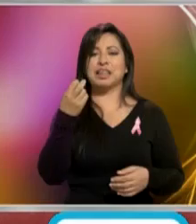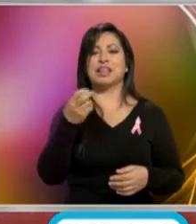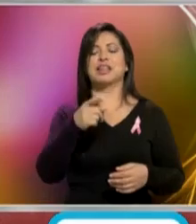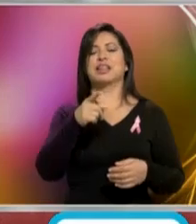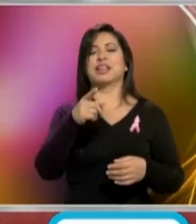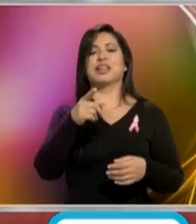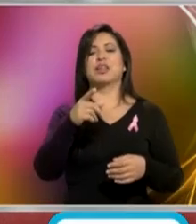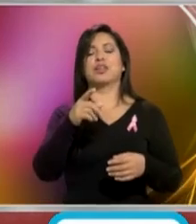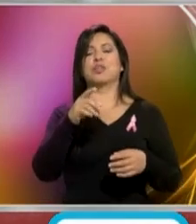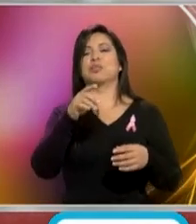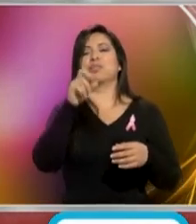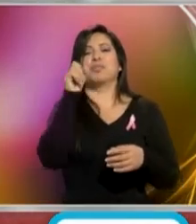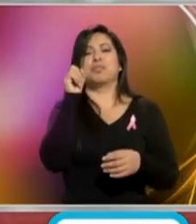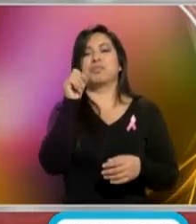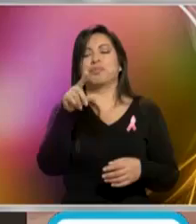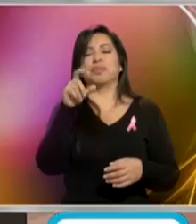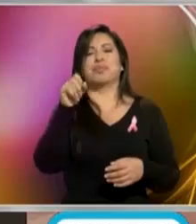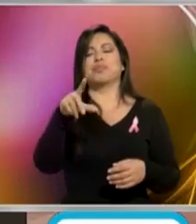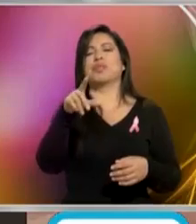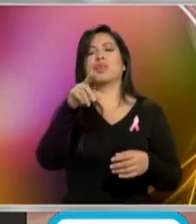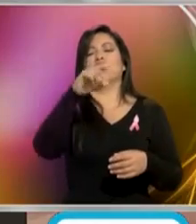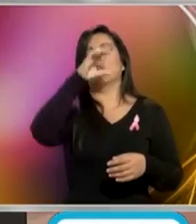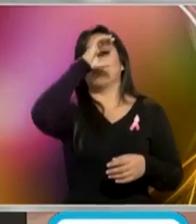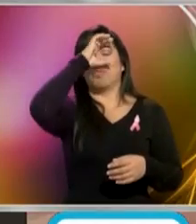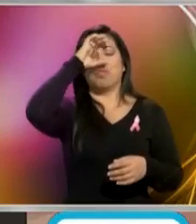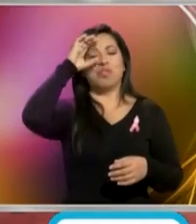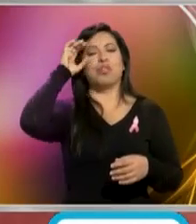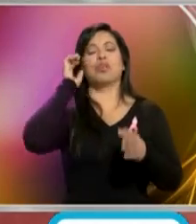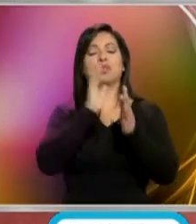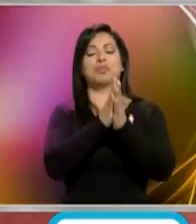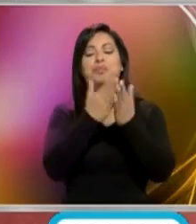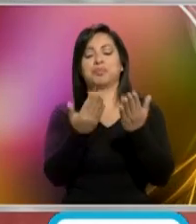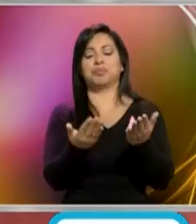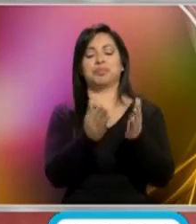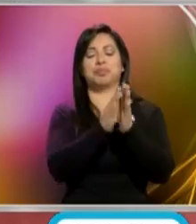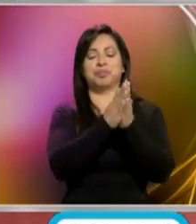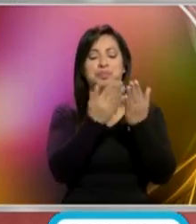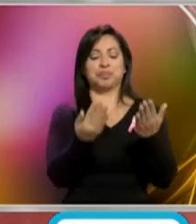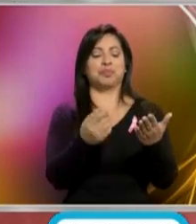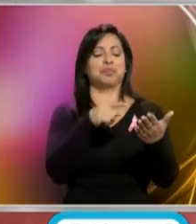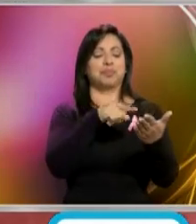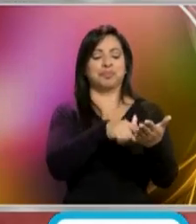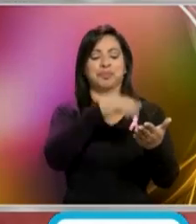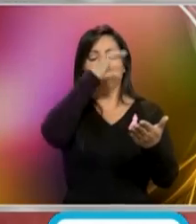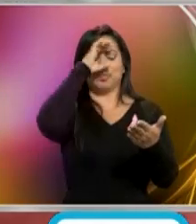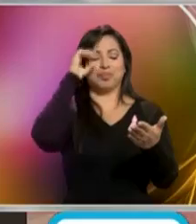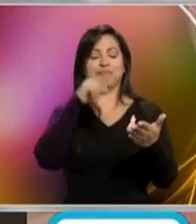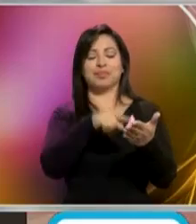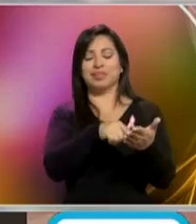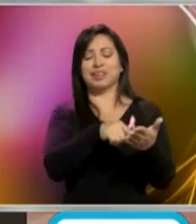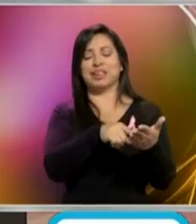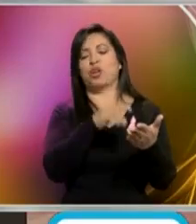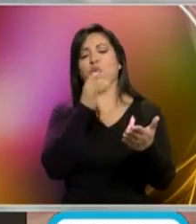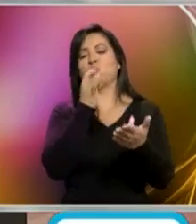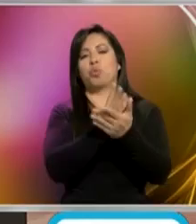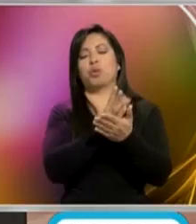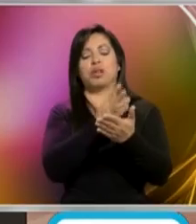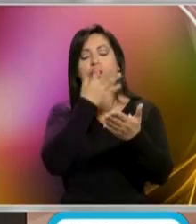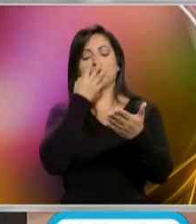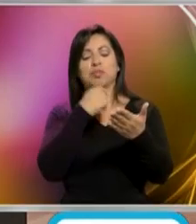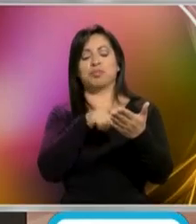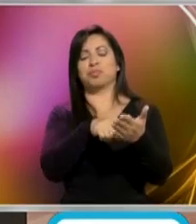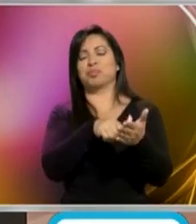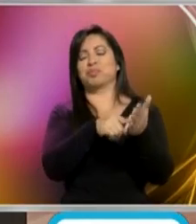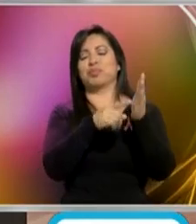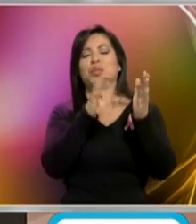la típica fotografía del folleto. Claro. Porque siempre nos venden, y obviamente, y es entendible, pues la parte más bonita del hotel o la parte